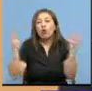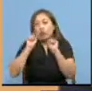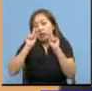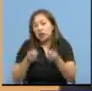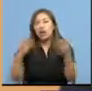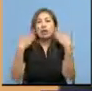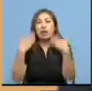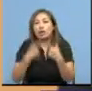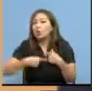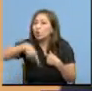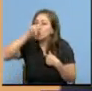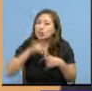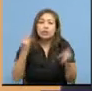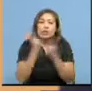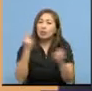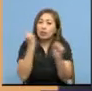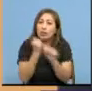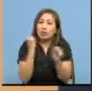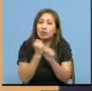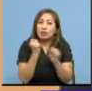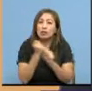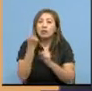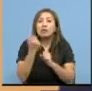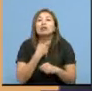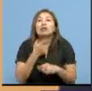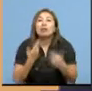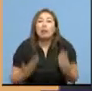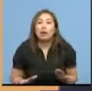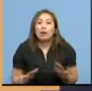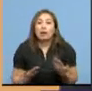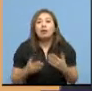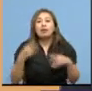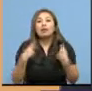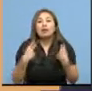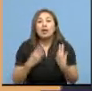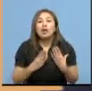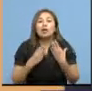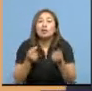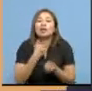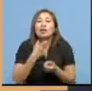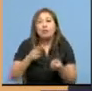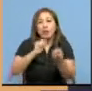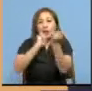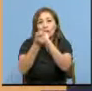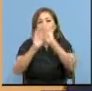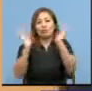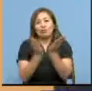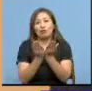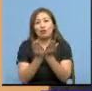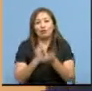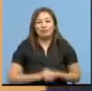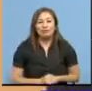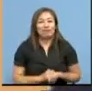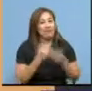estamos todo el año en la calle trabajando y realmente queremos sumar y ser el cambio que queremos ver en el boldo bueno